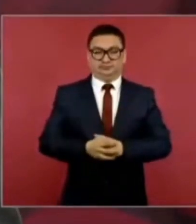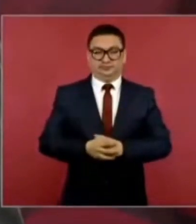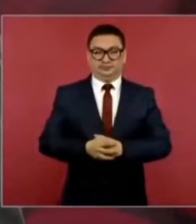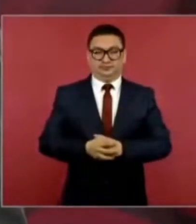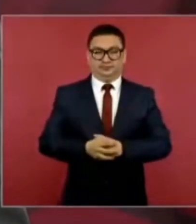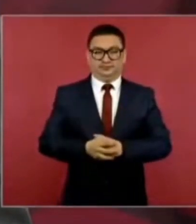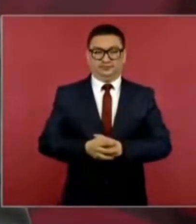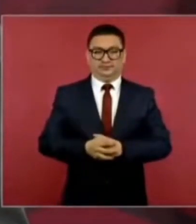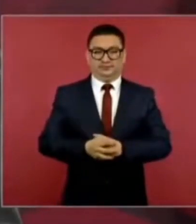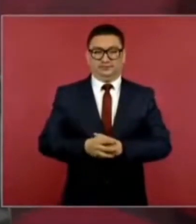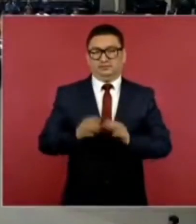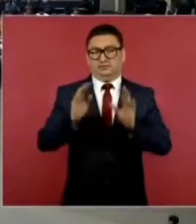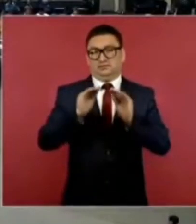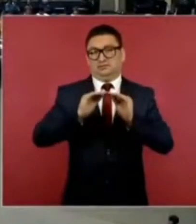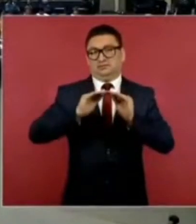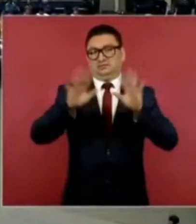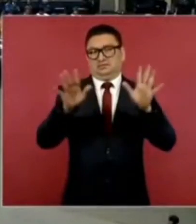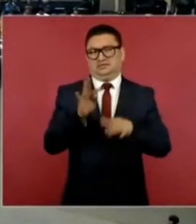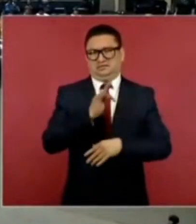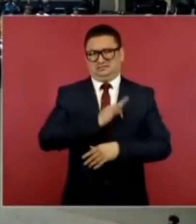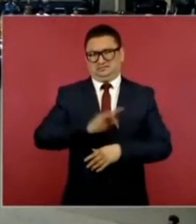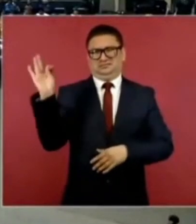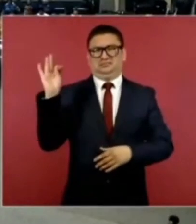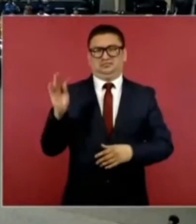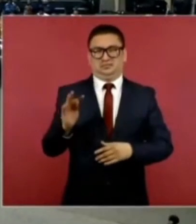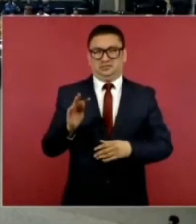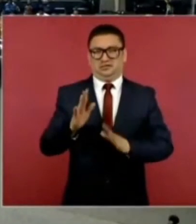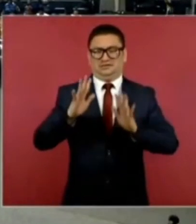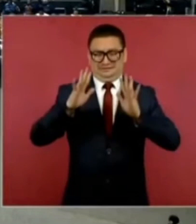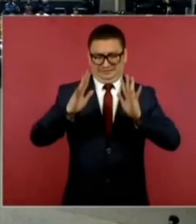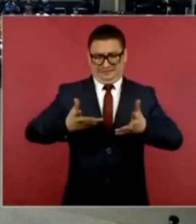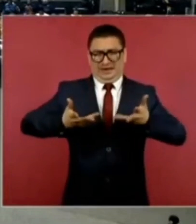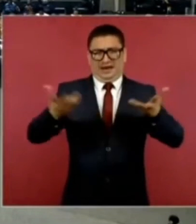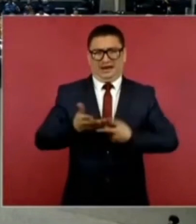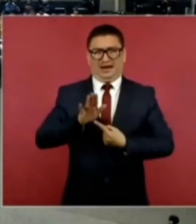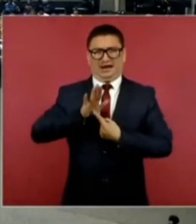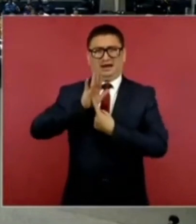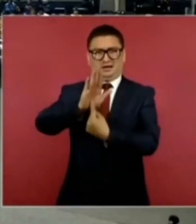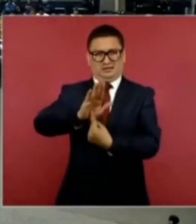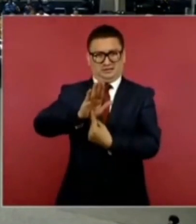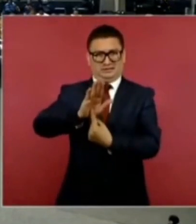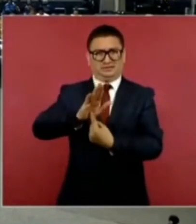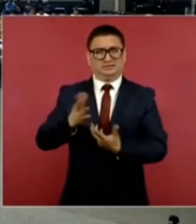Entonces, claro que se puede, ya lo demostramos.